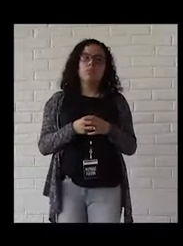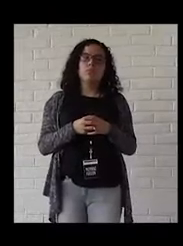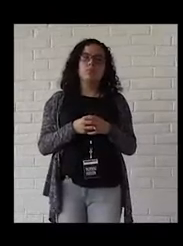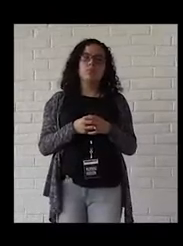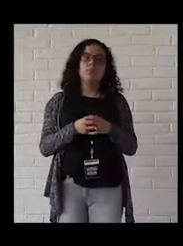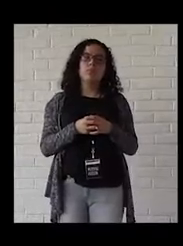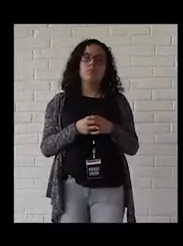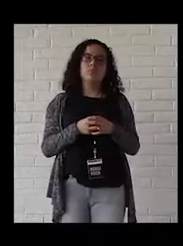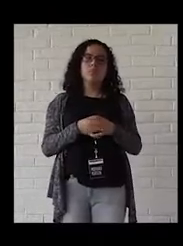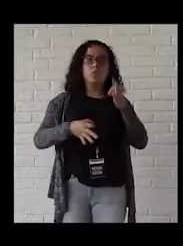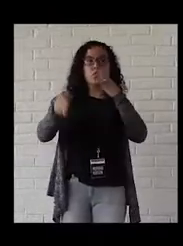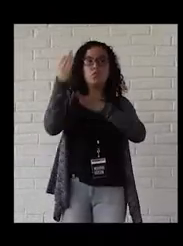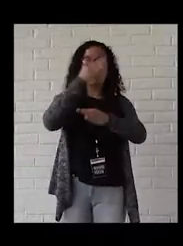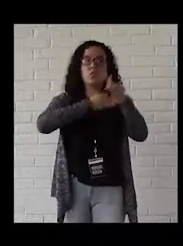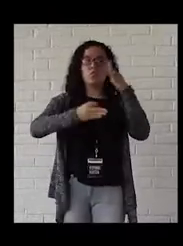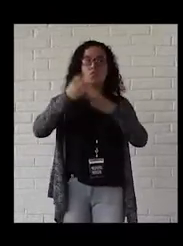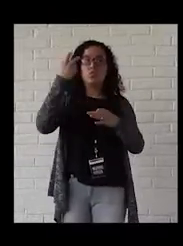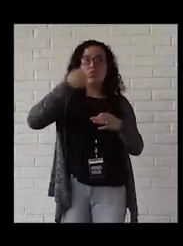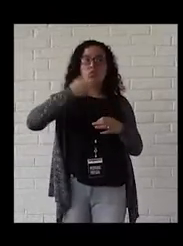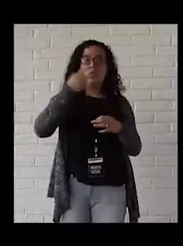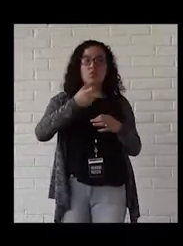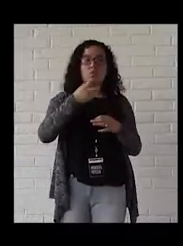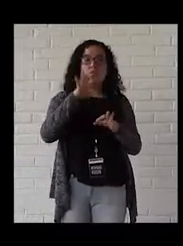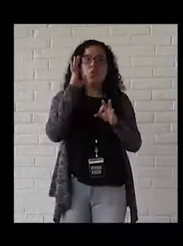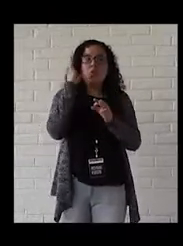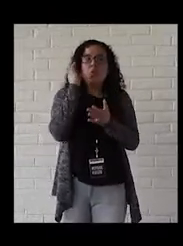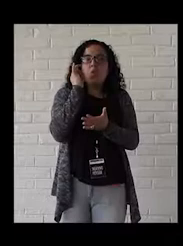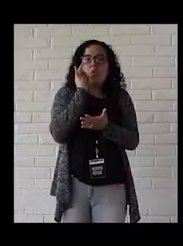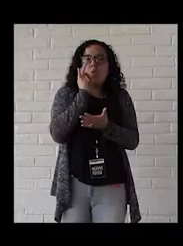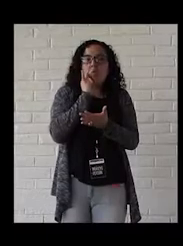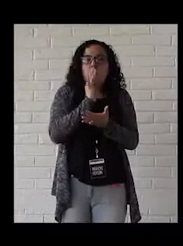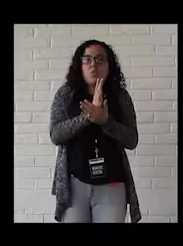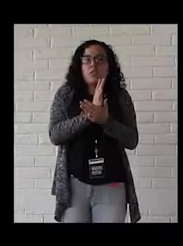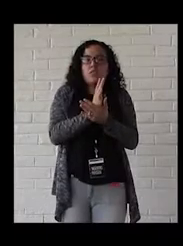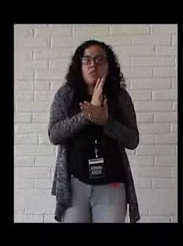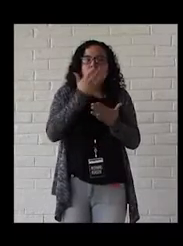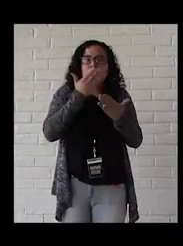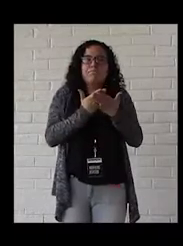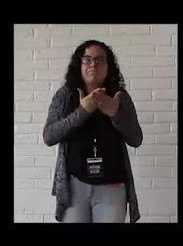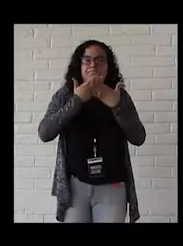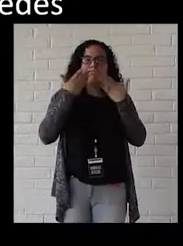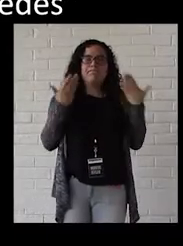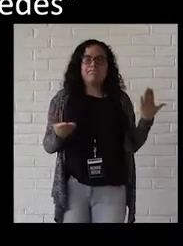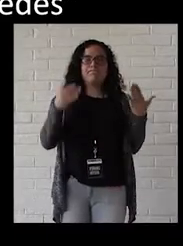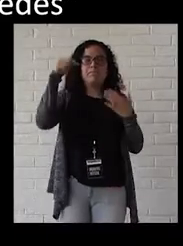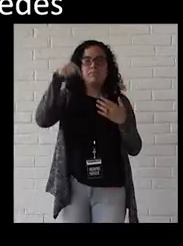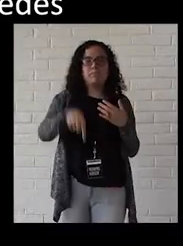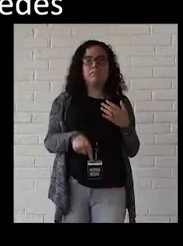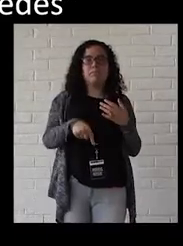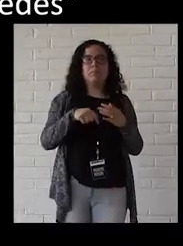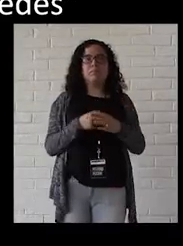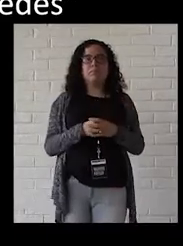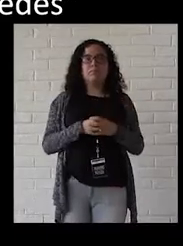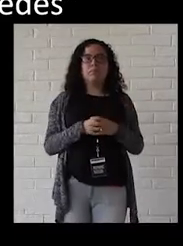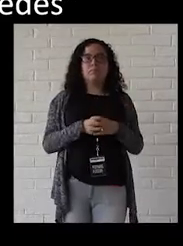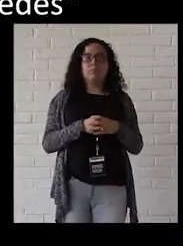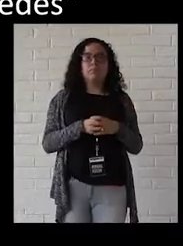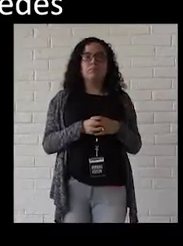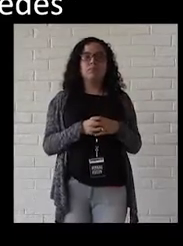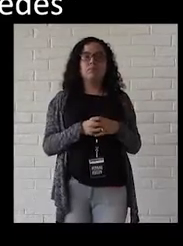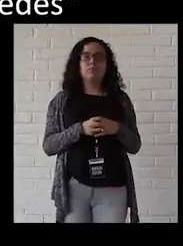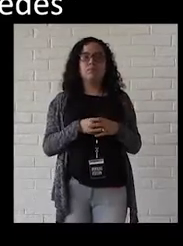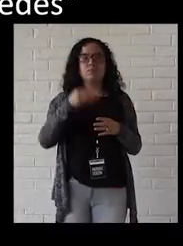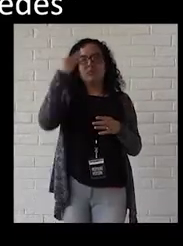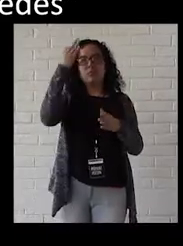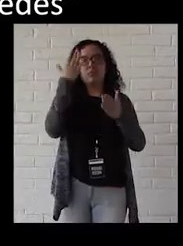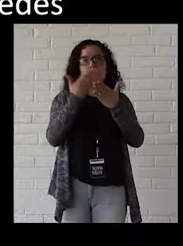Entonces, todo esto realmente solo puede suceder en el momento presente, en donde también